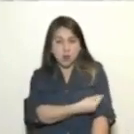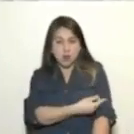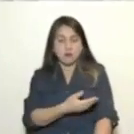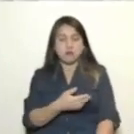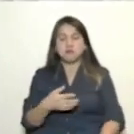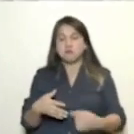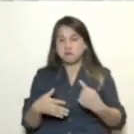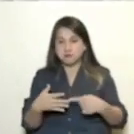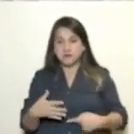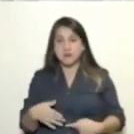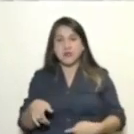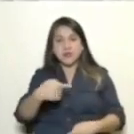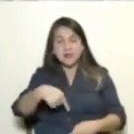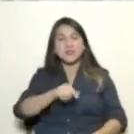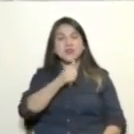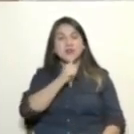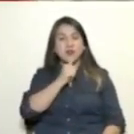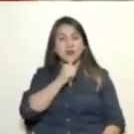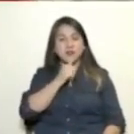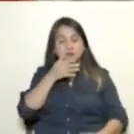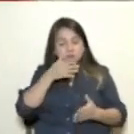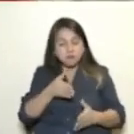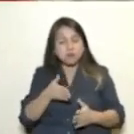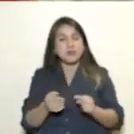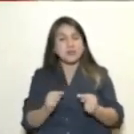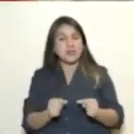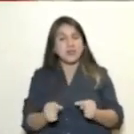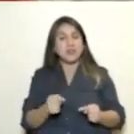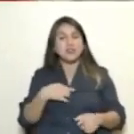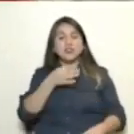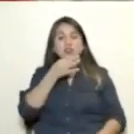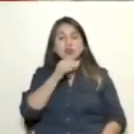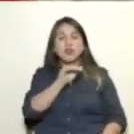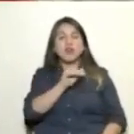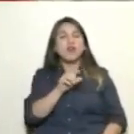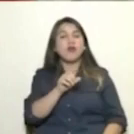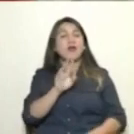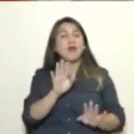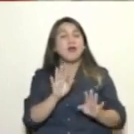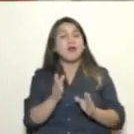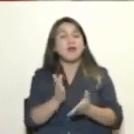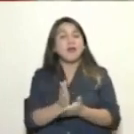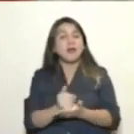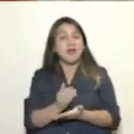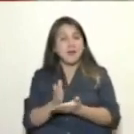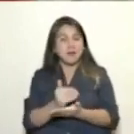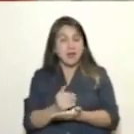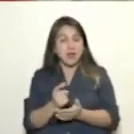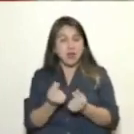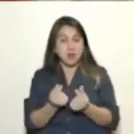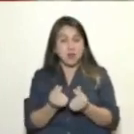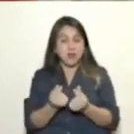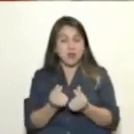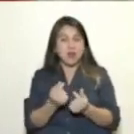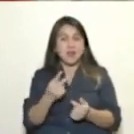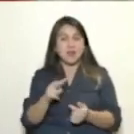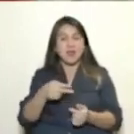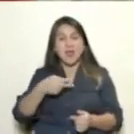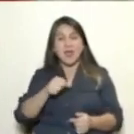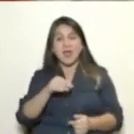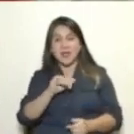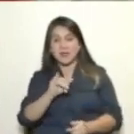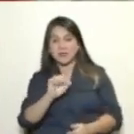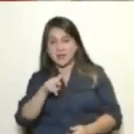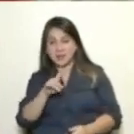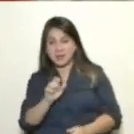Entonces... eso nos faltó poner en tensión. Yo digo más en Hacienda, o sea, en la medida económica que se están tomando. ¿Qué le parece a usted